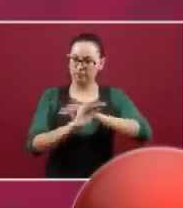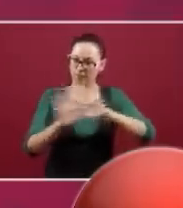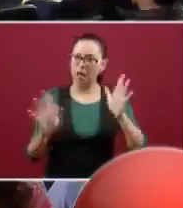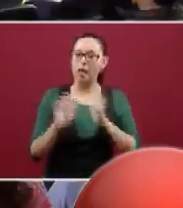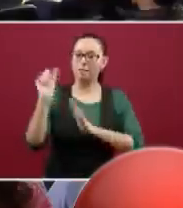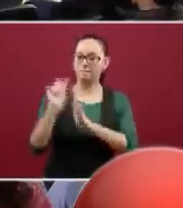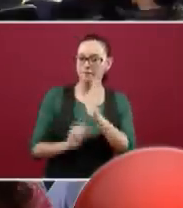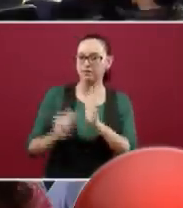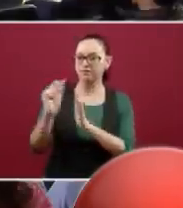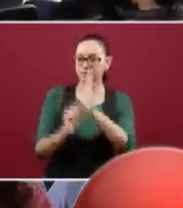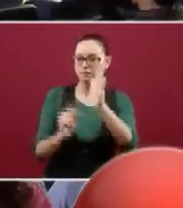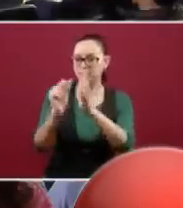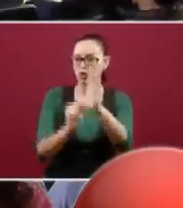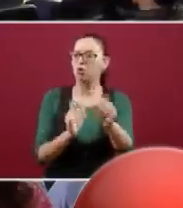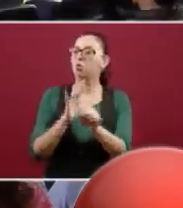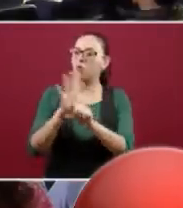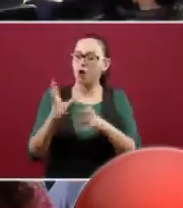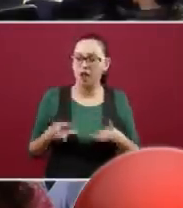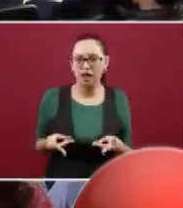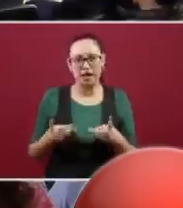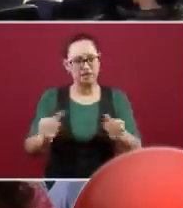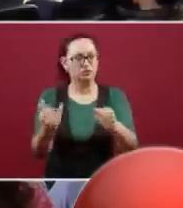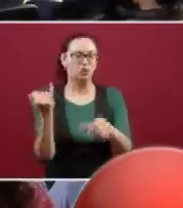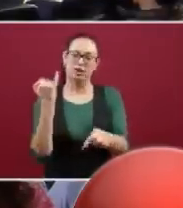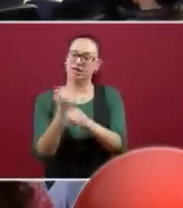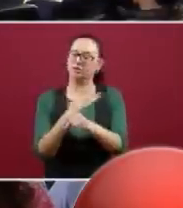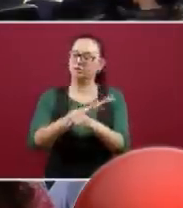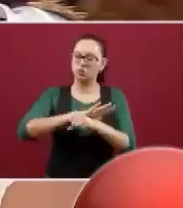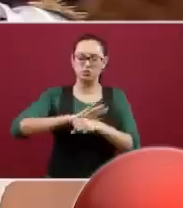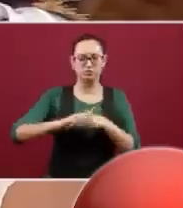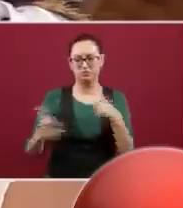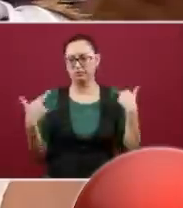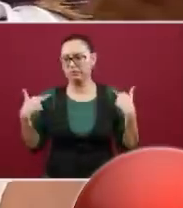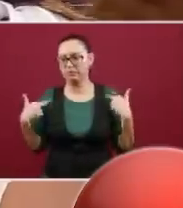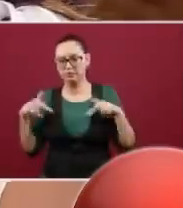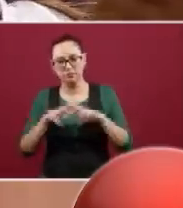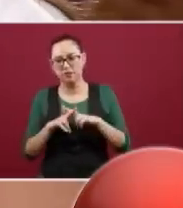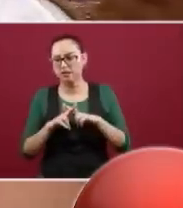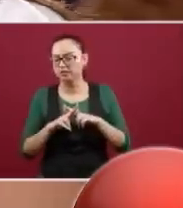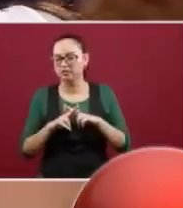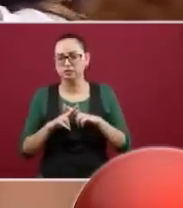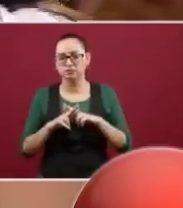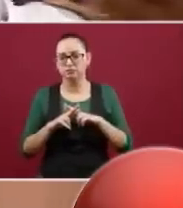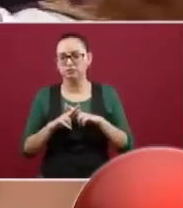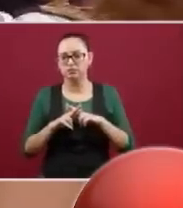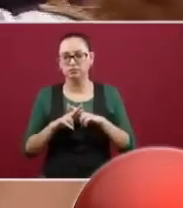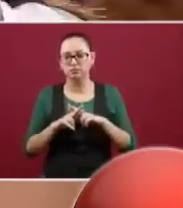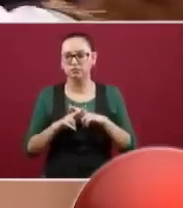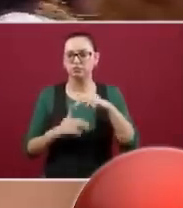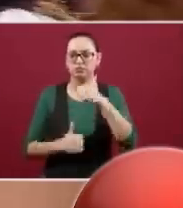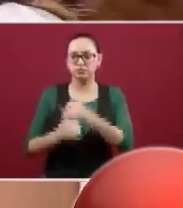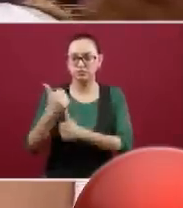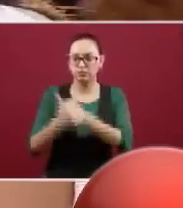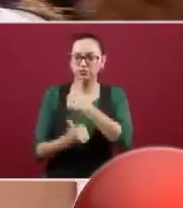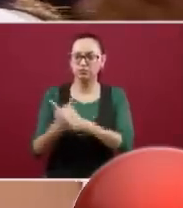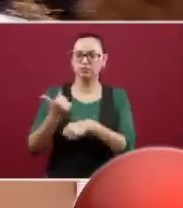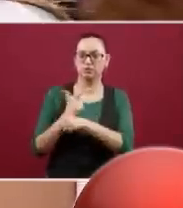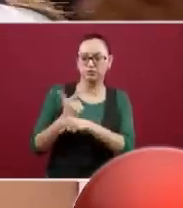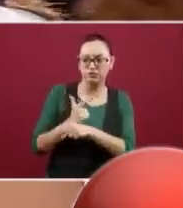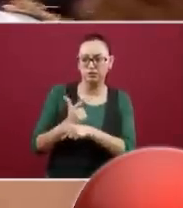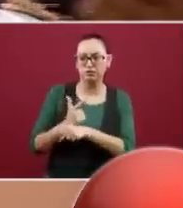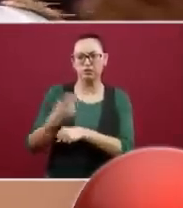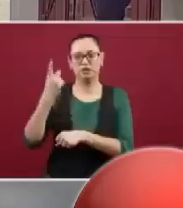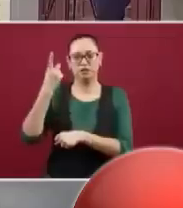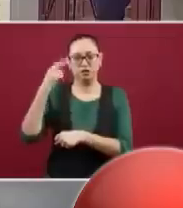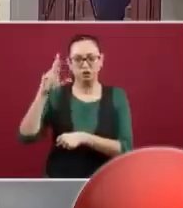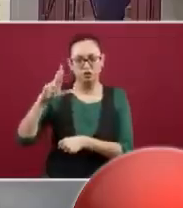qué gastan? Porque no es posible que existan maestros que tengan la carrera, licenciatura, doctorado,